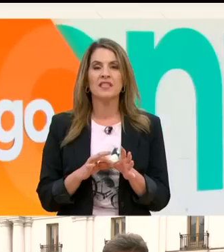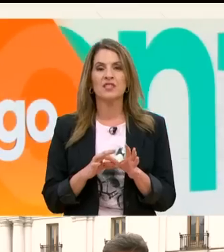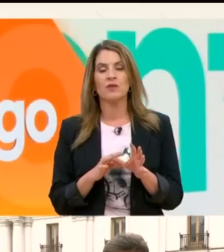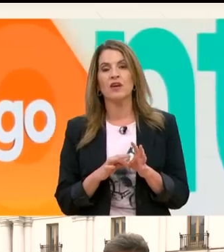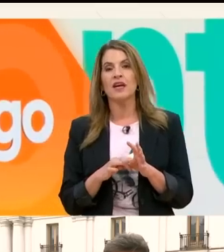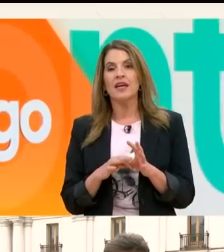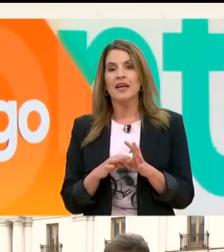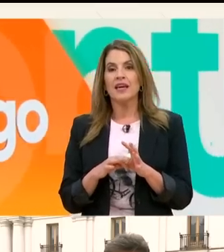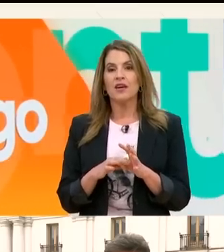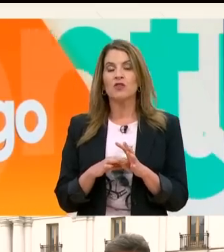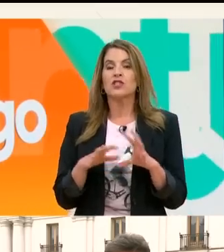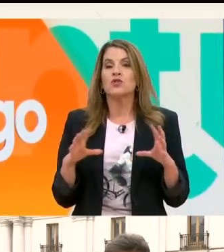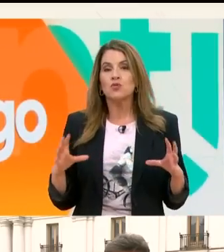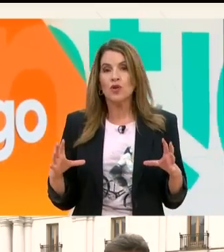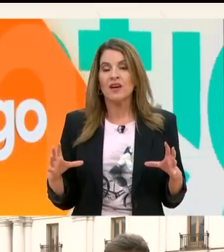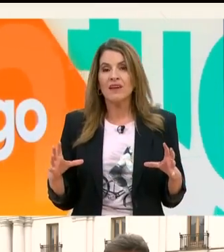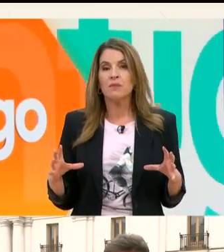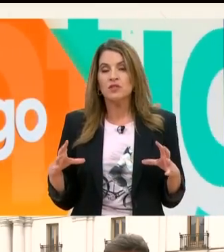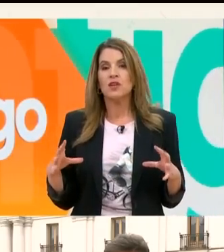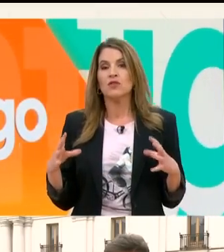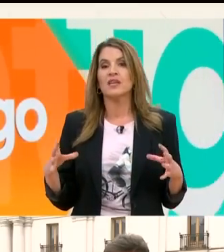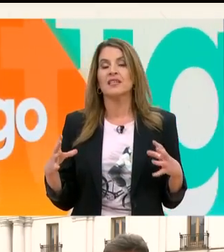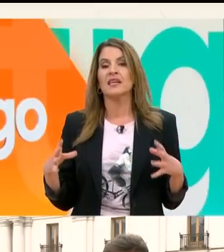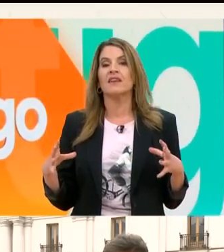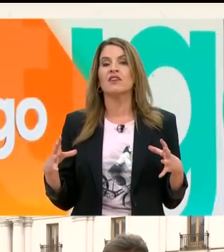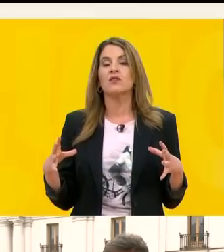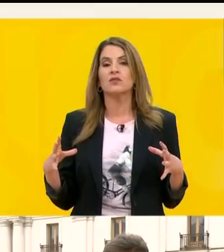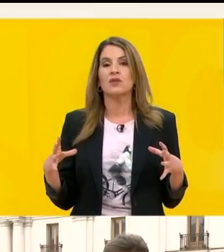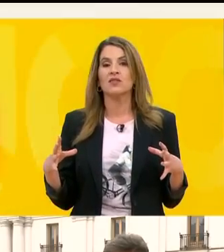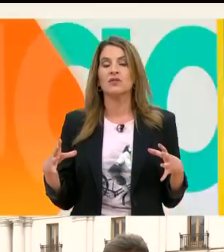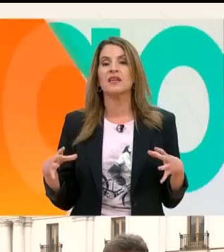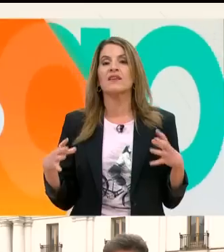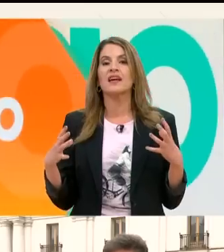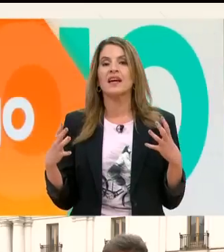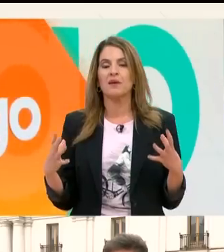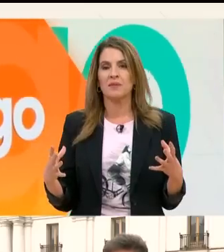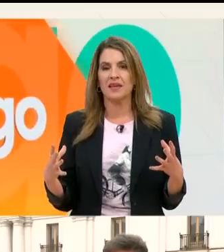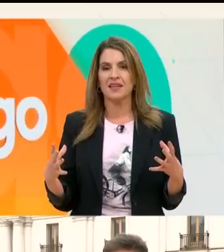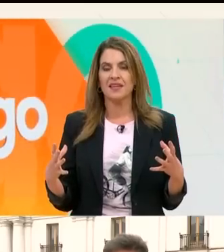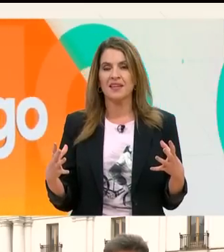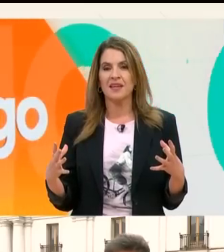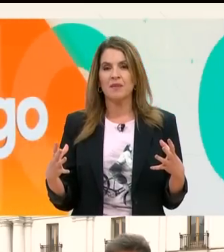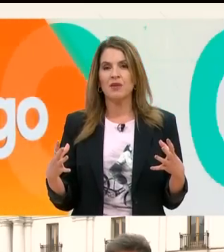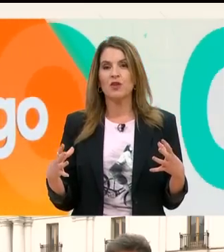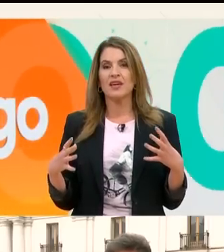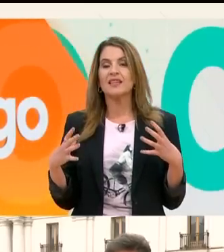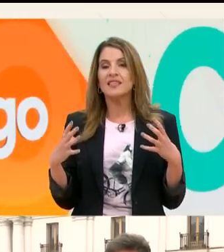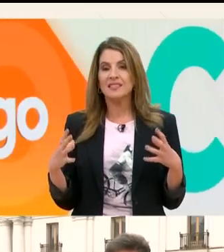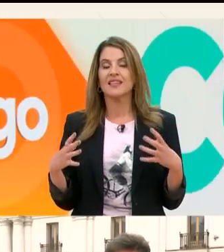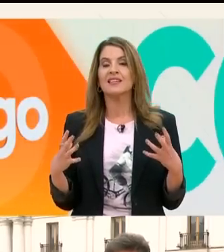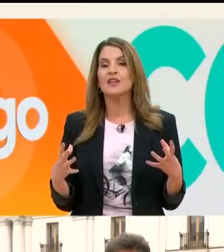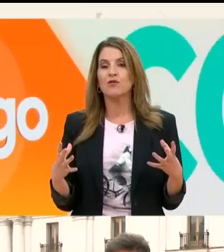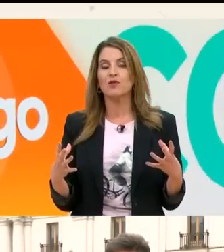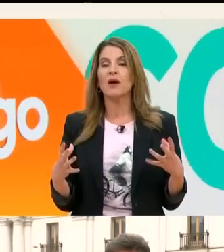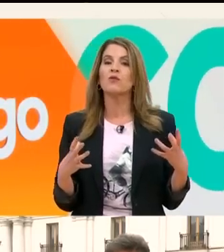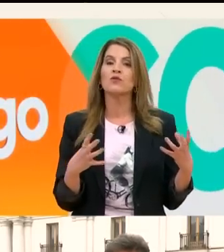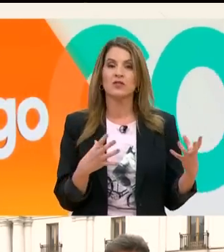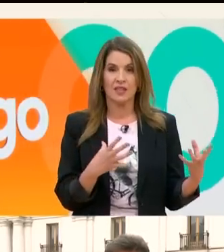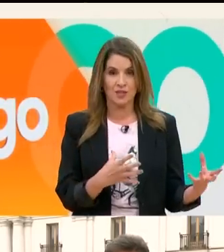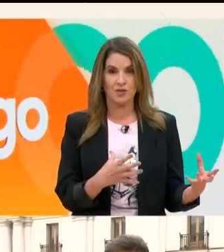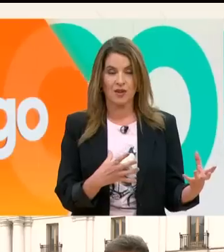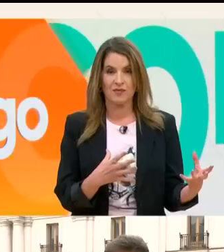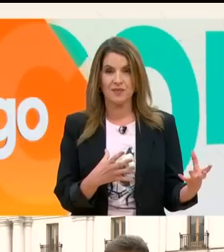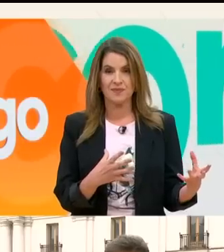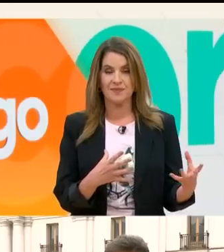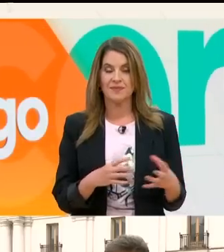año 2019 consensuó que había muchas cosas que tenían que ver con la seguridad social que había que cambiar, pero que esas grandes reformas aún no se